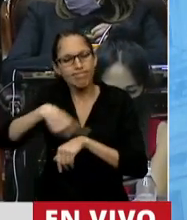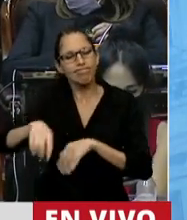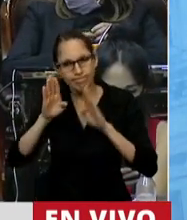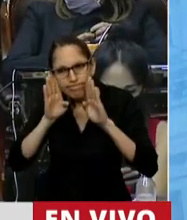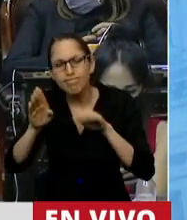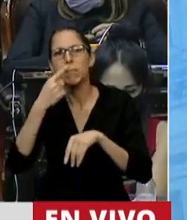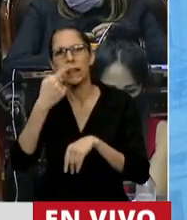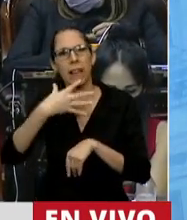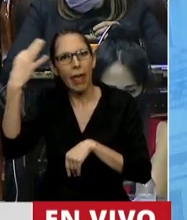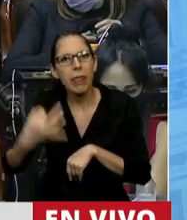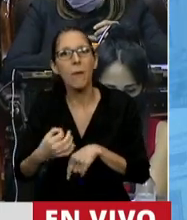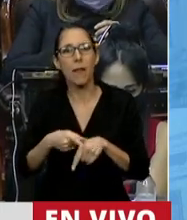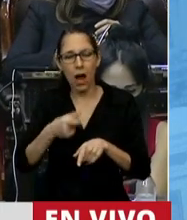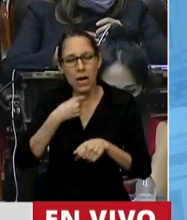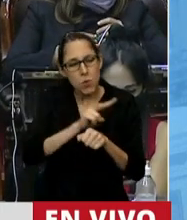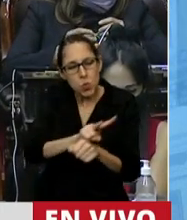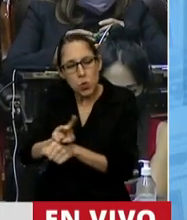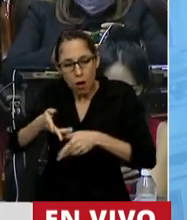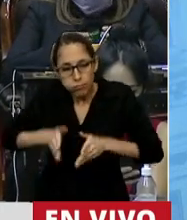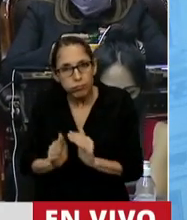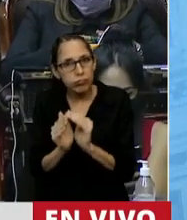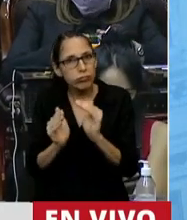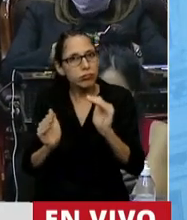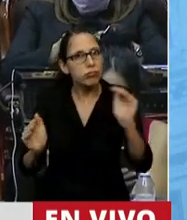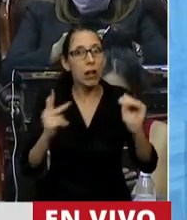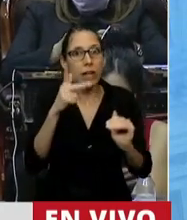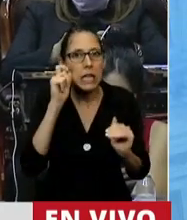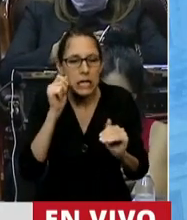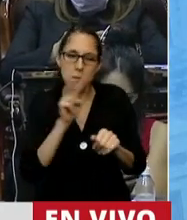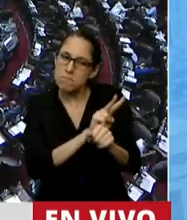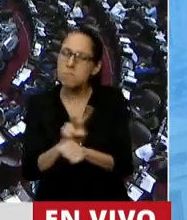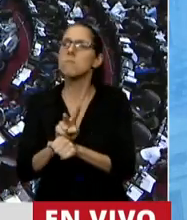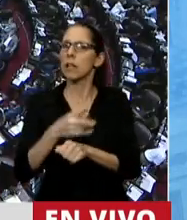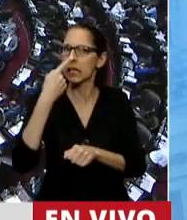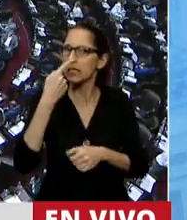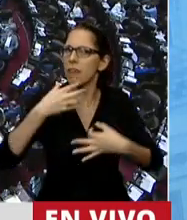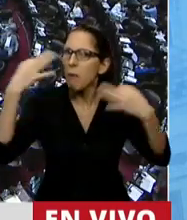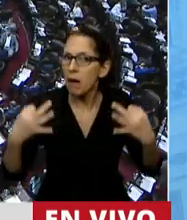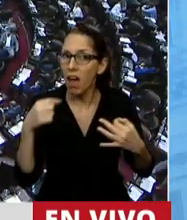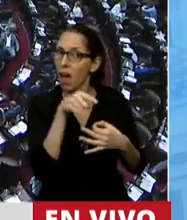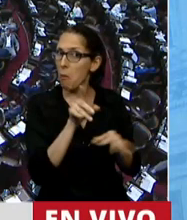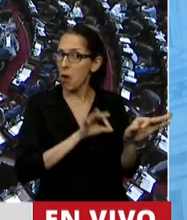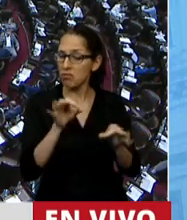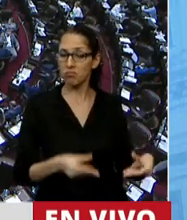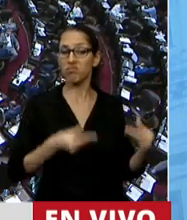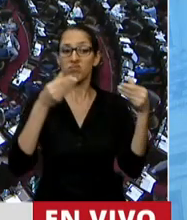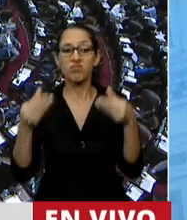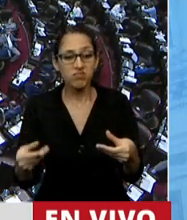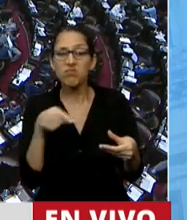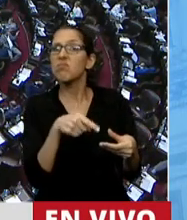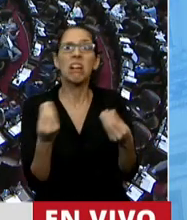esta niñez hasta los 3 años. Este proyecto no hace más que acomodar lo que tenemos como cientos